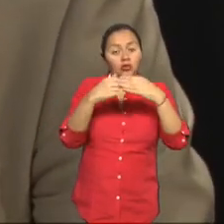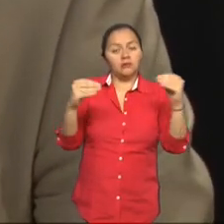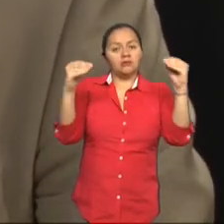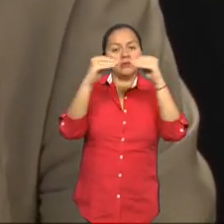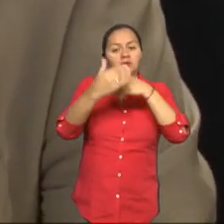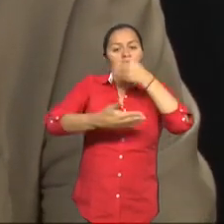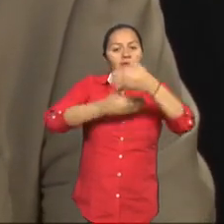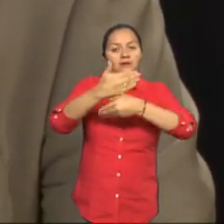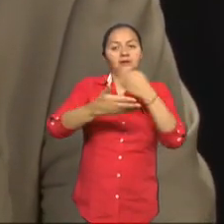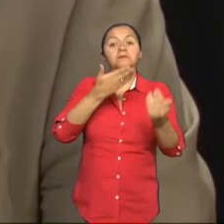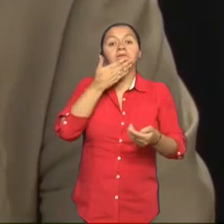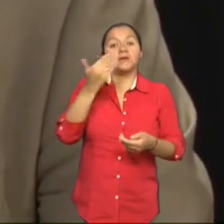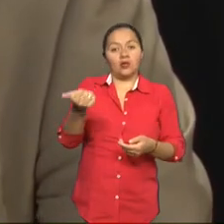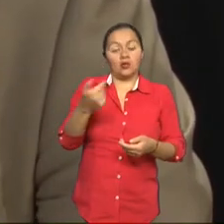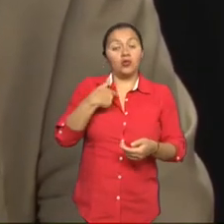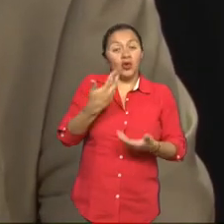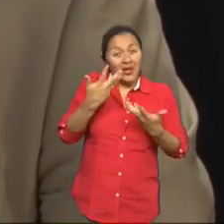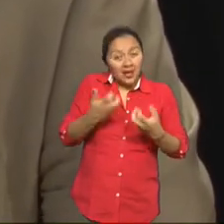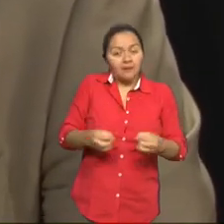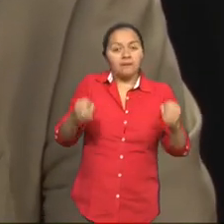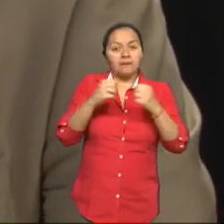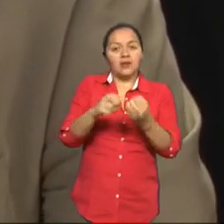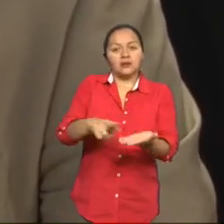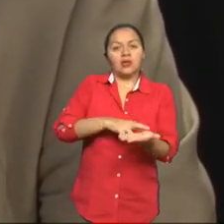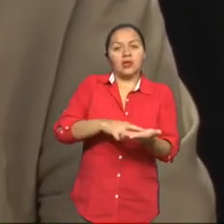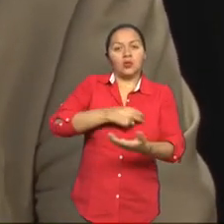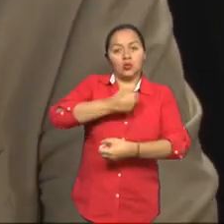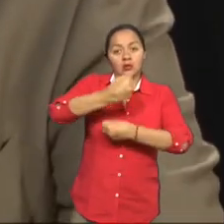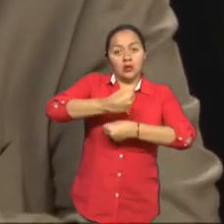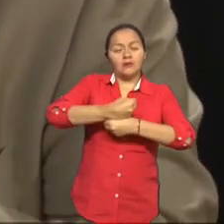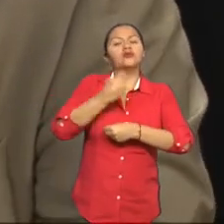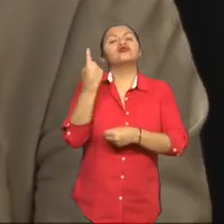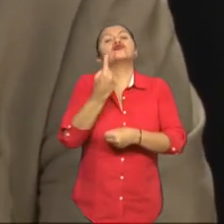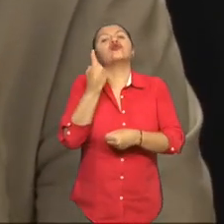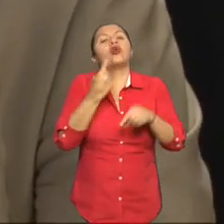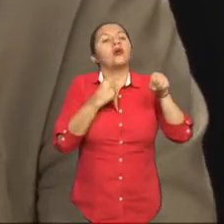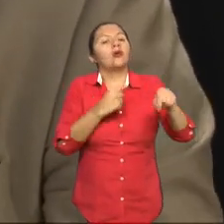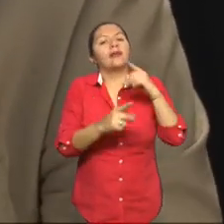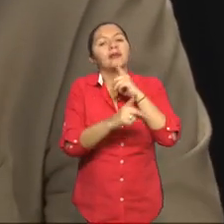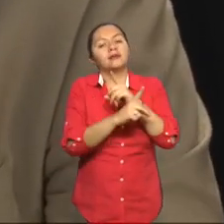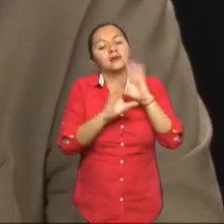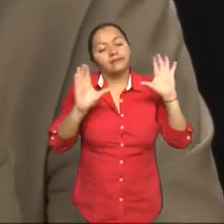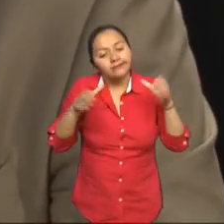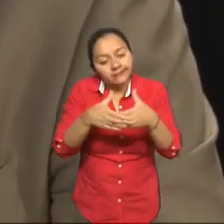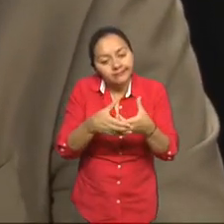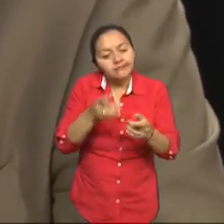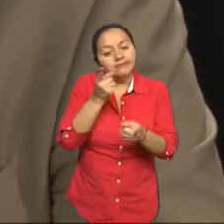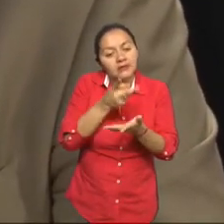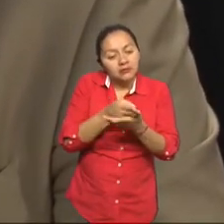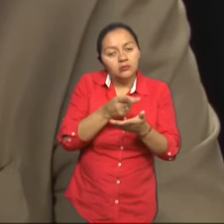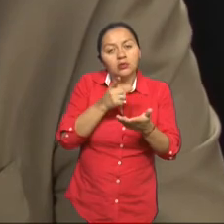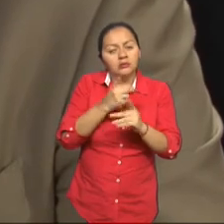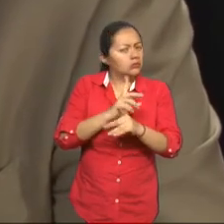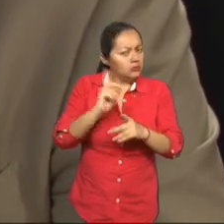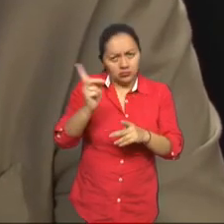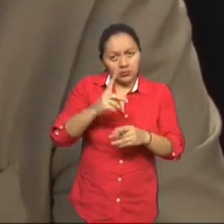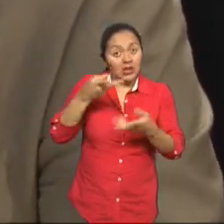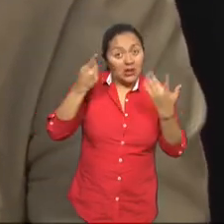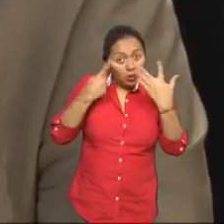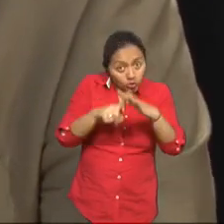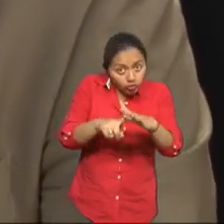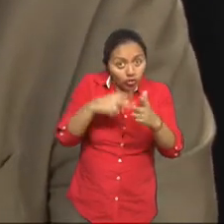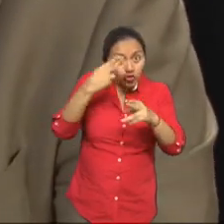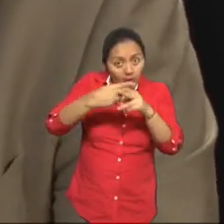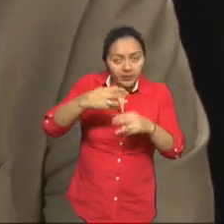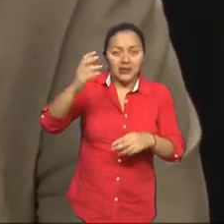avanzar mucho mejor. Queremos tener más reuniones de trabajo, no solamente con el sector de discapacidad. Si hablamos de inclusión, también tenemos que permitir que esas